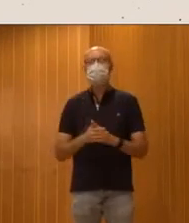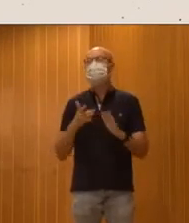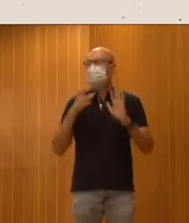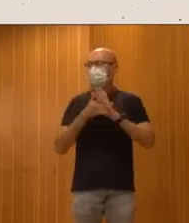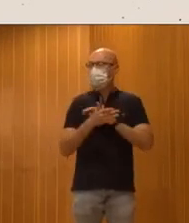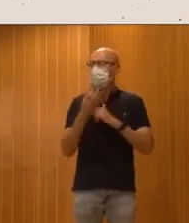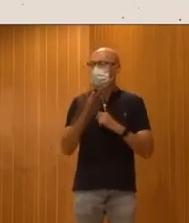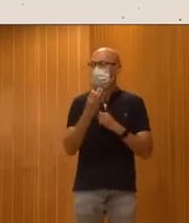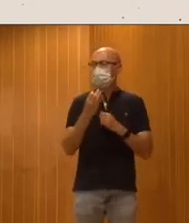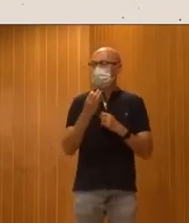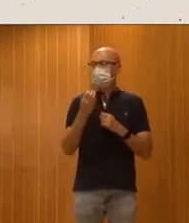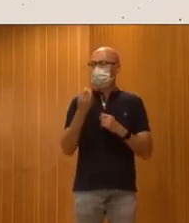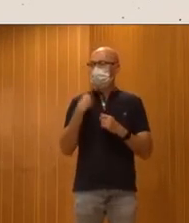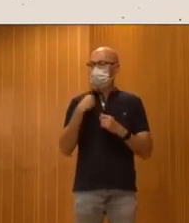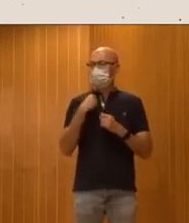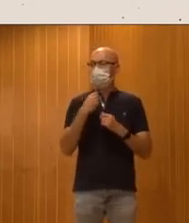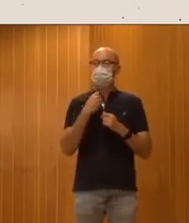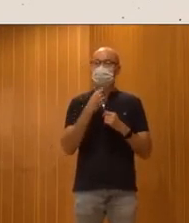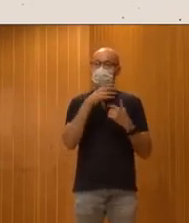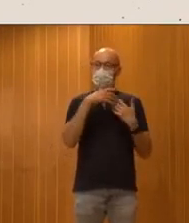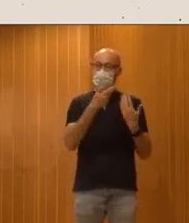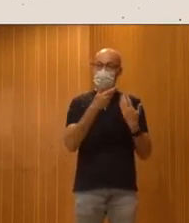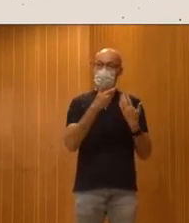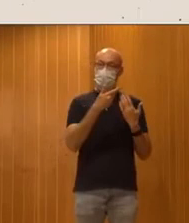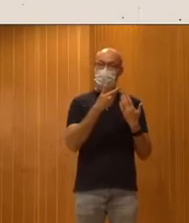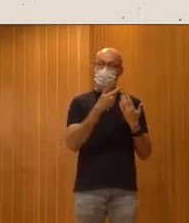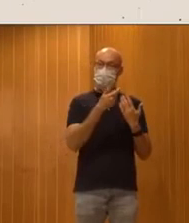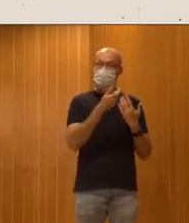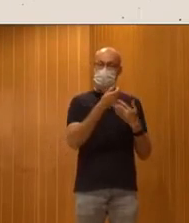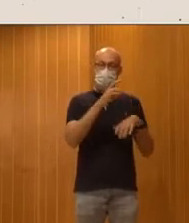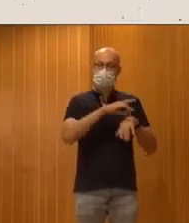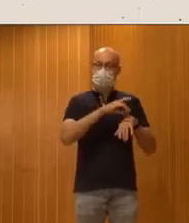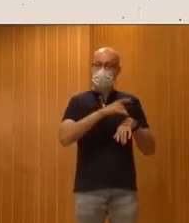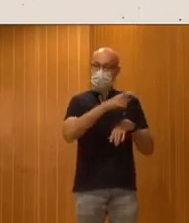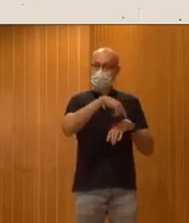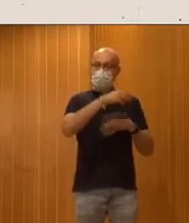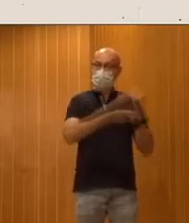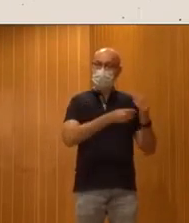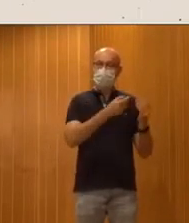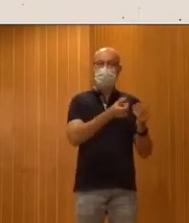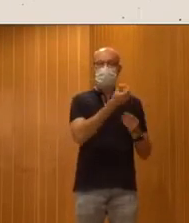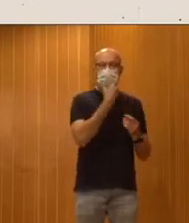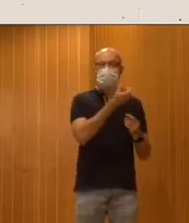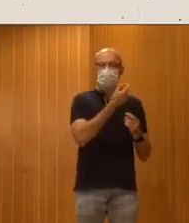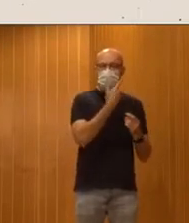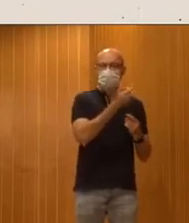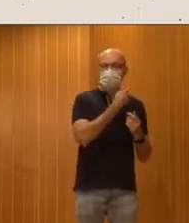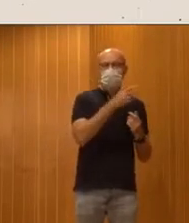prescripción sintomática. Con los criterios CROM lo que tenemos es prescripción